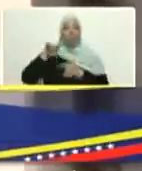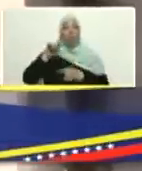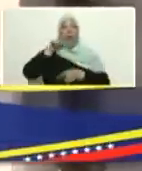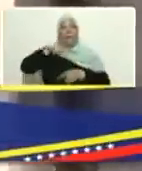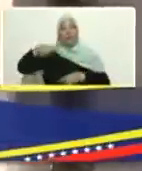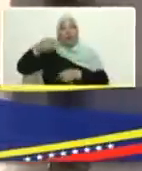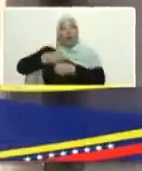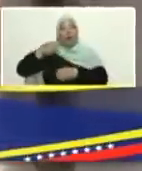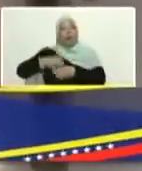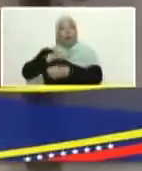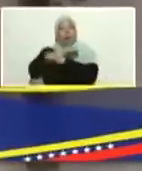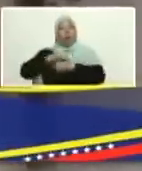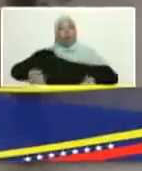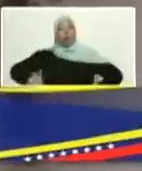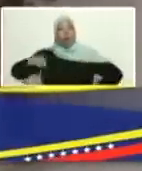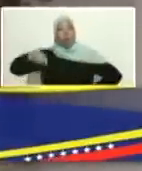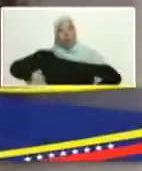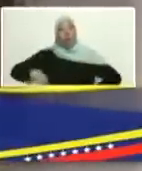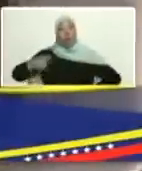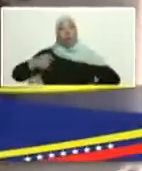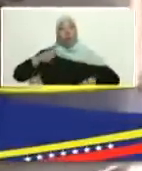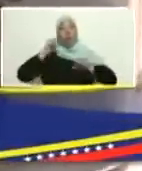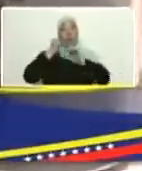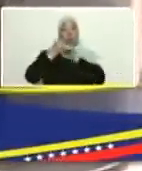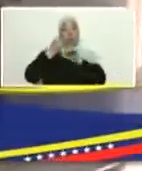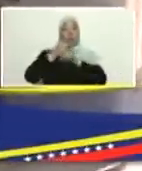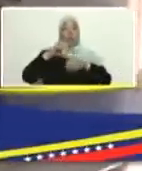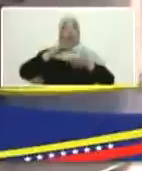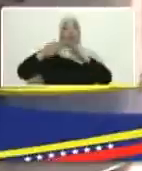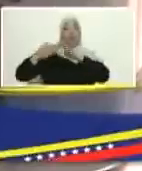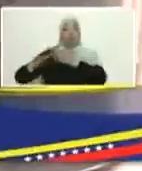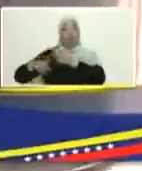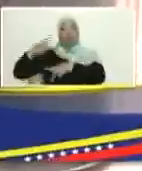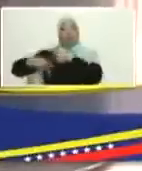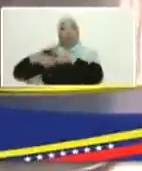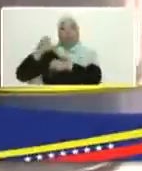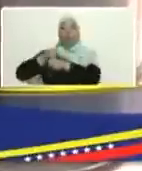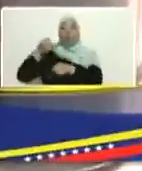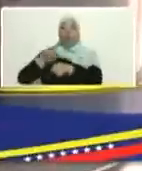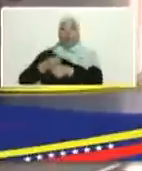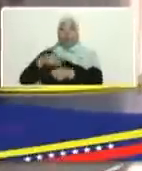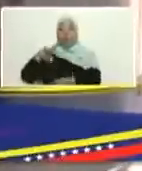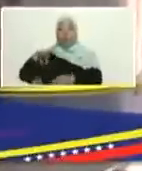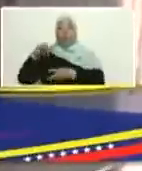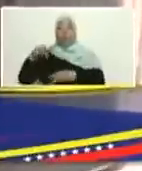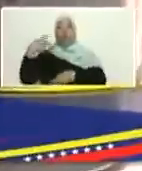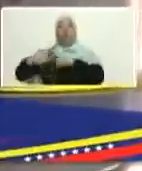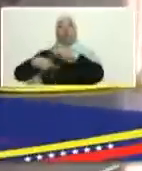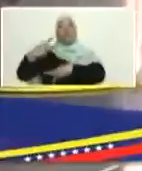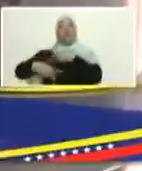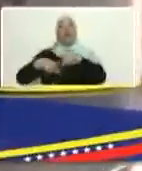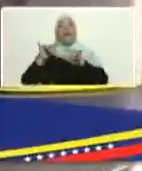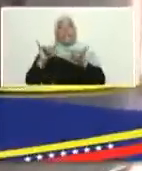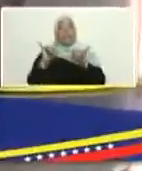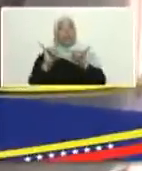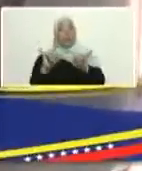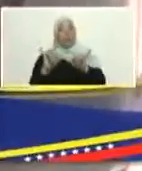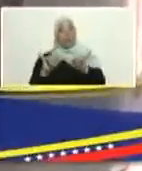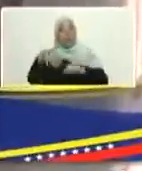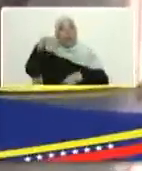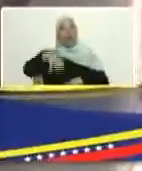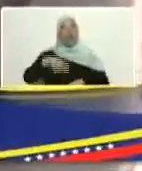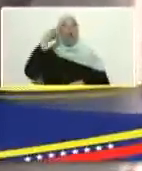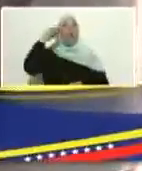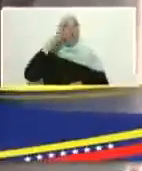los trabajadores comprometidos, organizados en Consejo Productivo de Trabajadores y Trabajadoras, la estamos procesando aquí mismo, en el Estado de